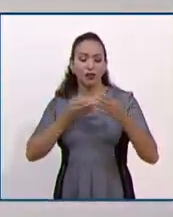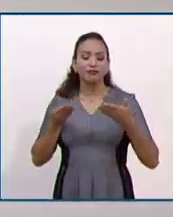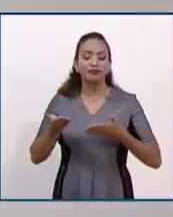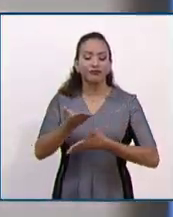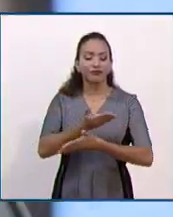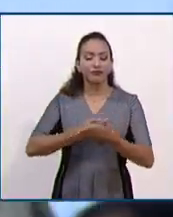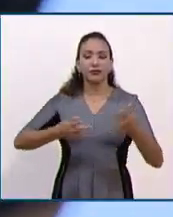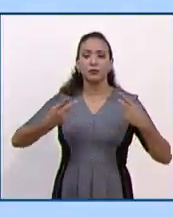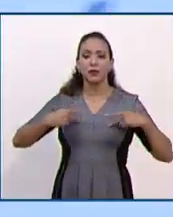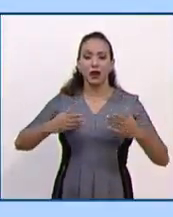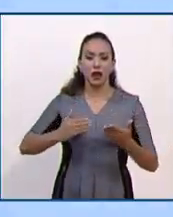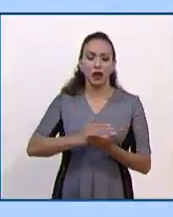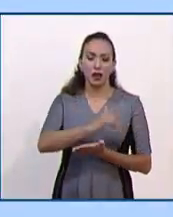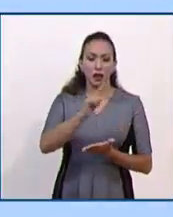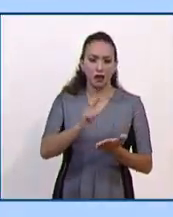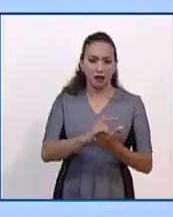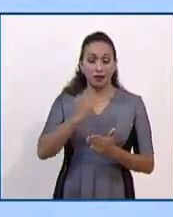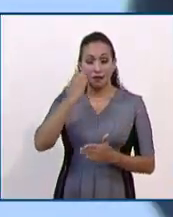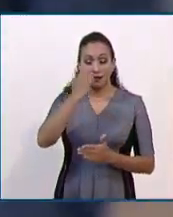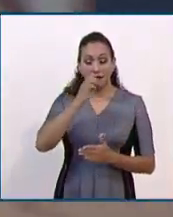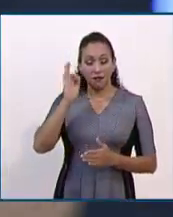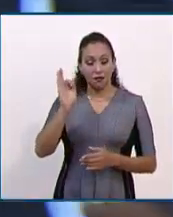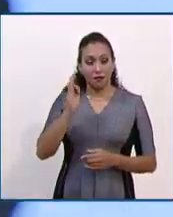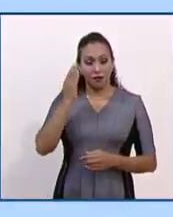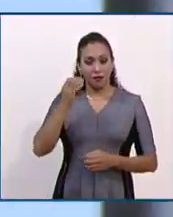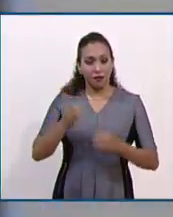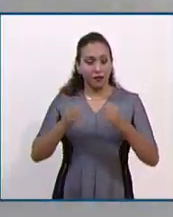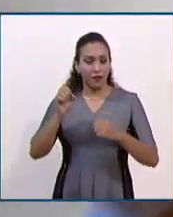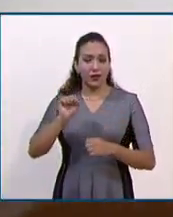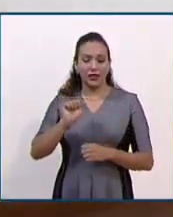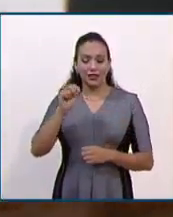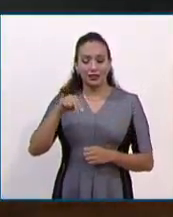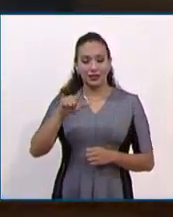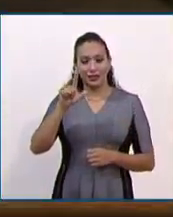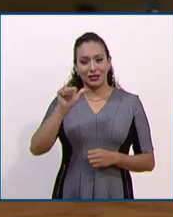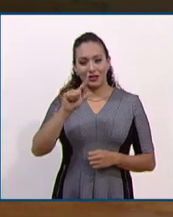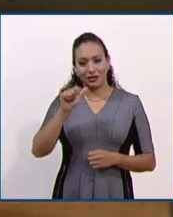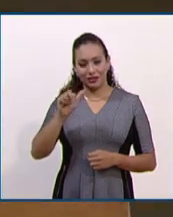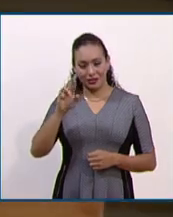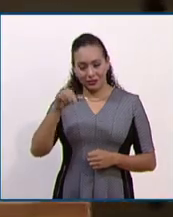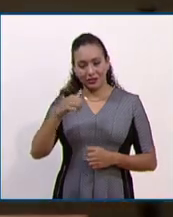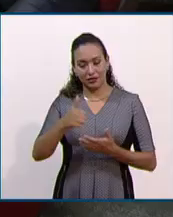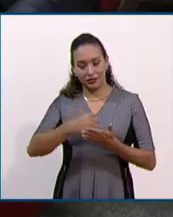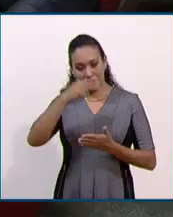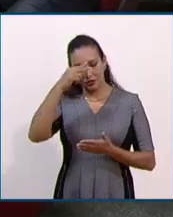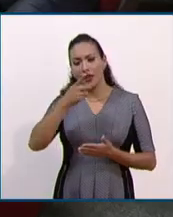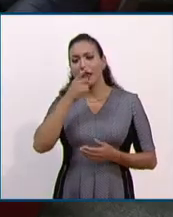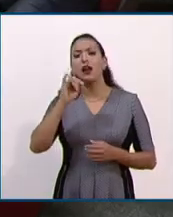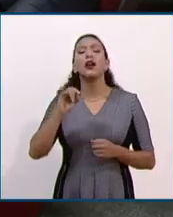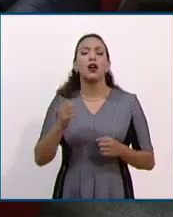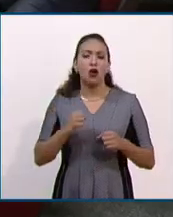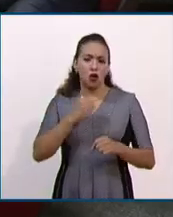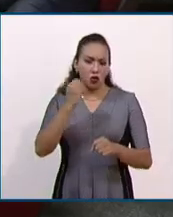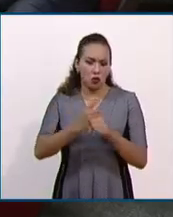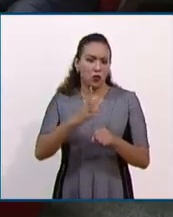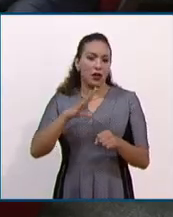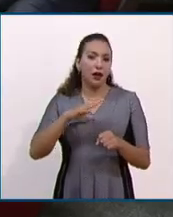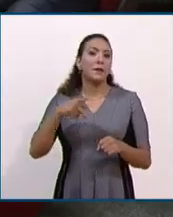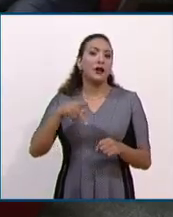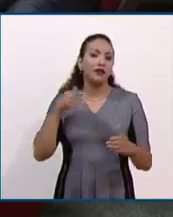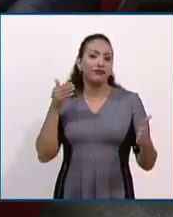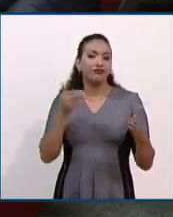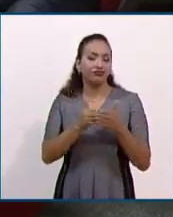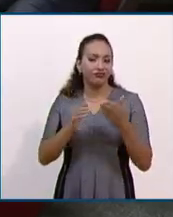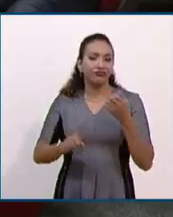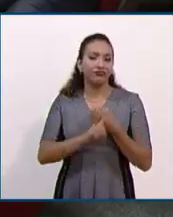justicia. En la Escuela Federal de Formación Judicial de San Lázaro, habló de oportunidades, pero también de obstáculos y retos